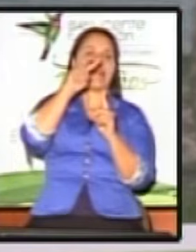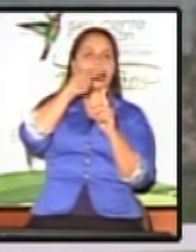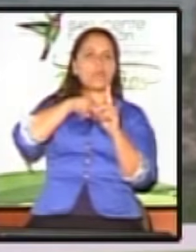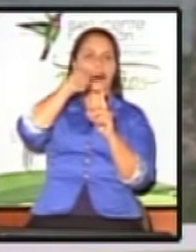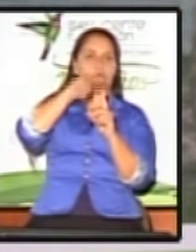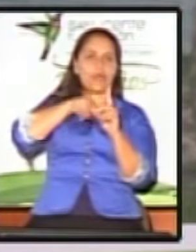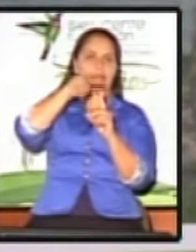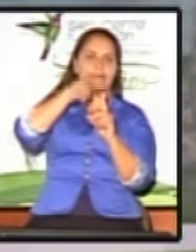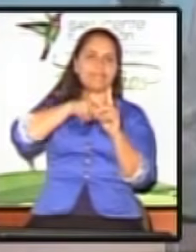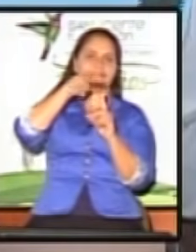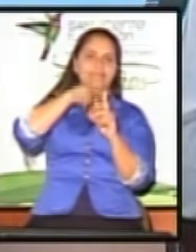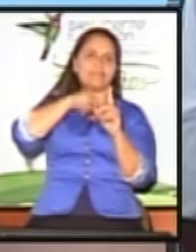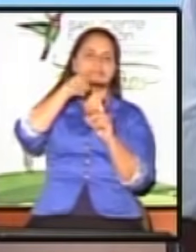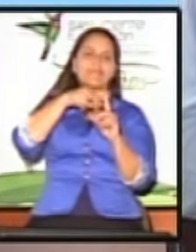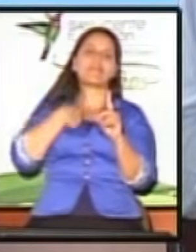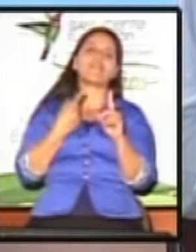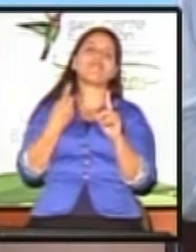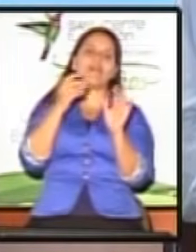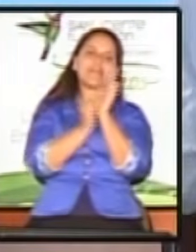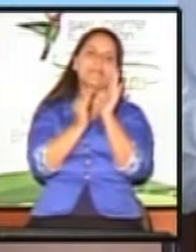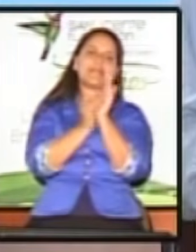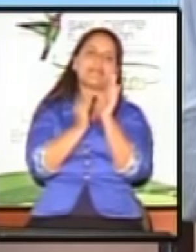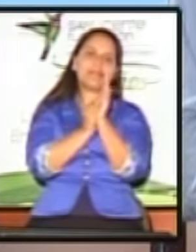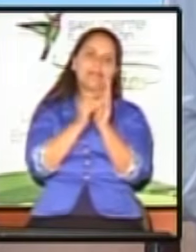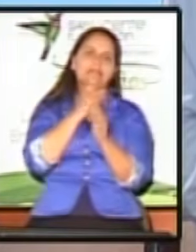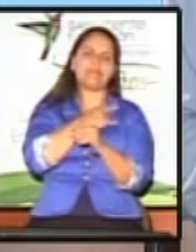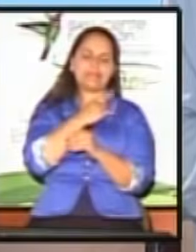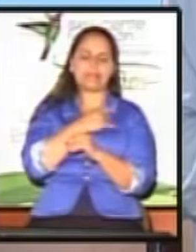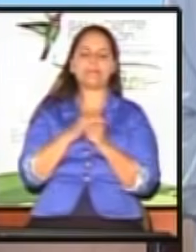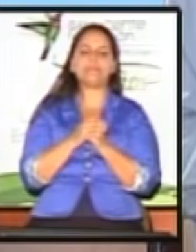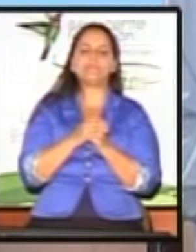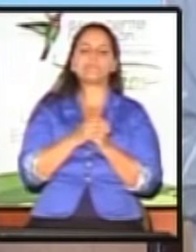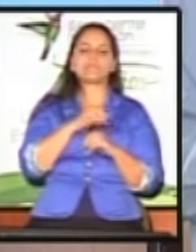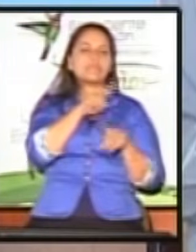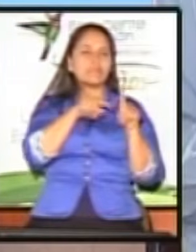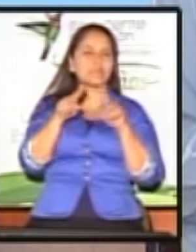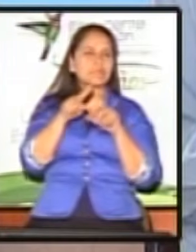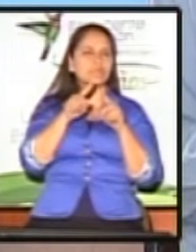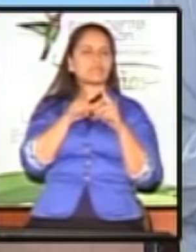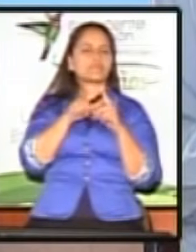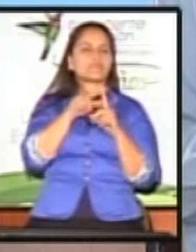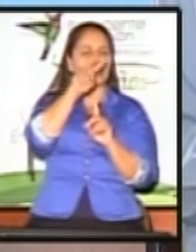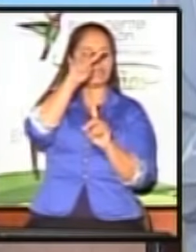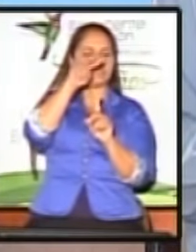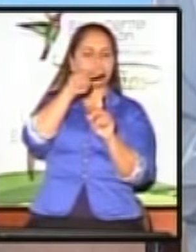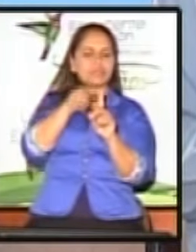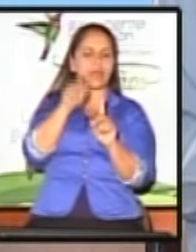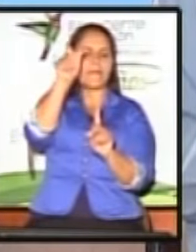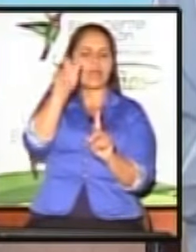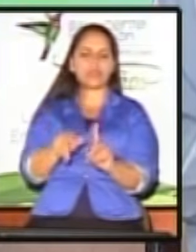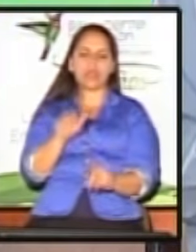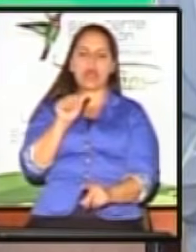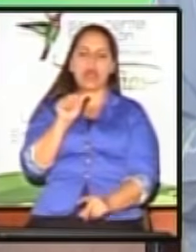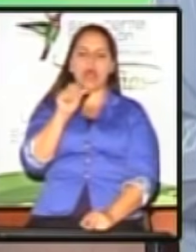materia, pero resulta que dicen algunos antropólogos y algunos especialistas en el comportamiento que una de